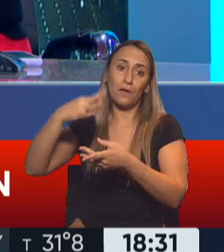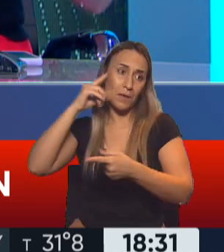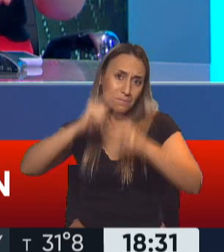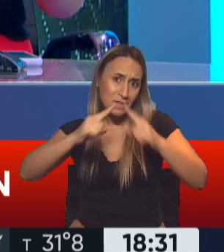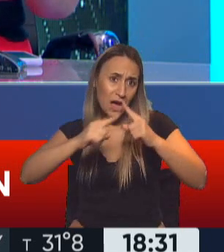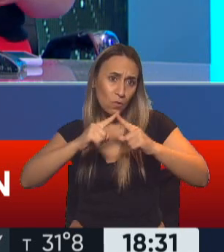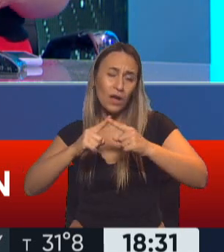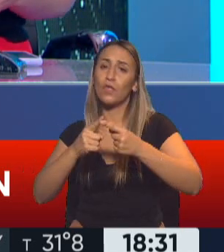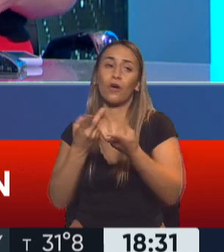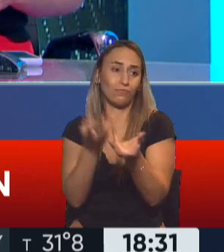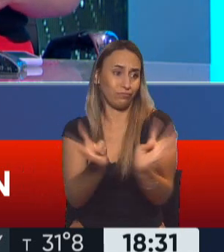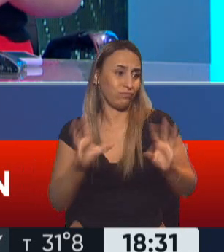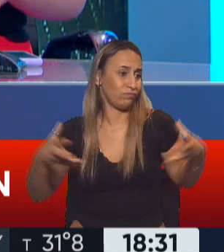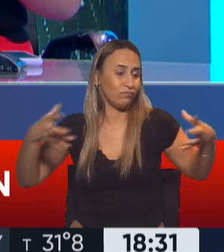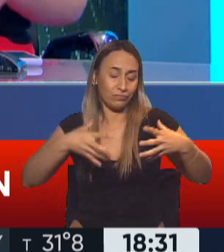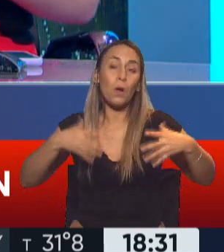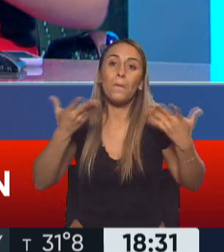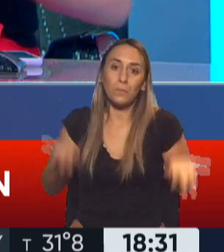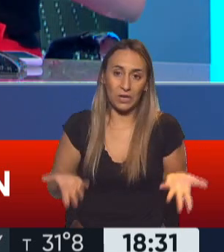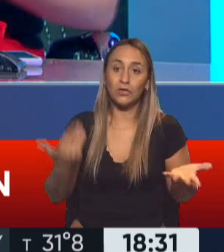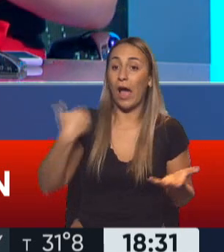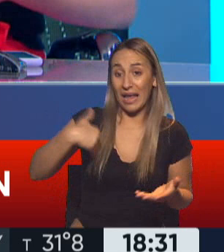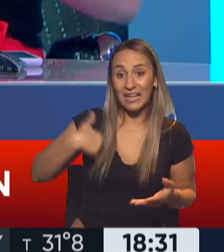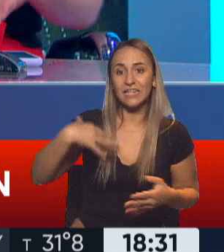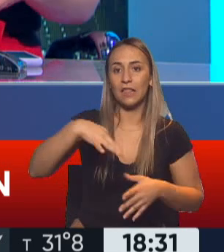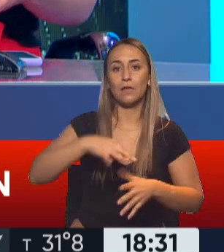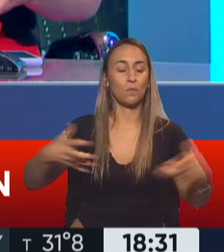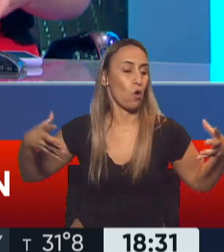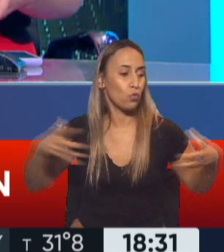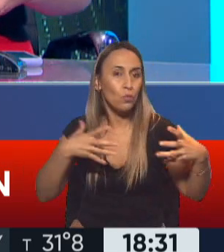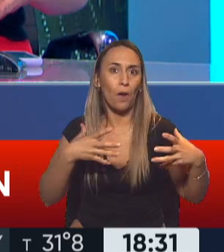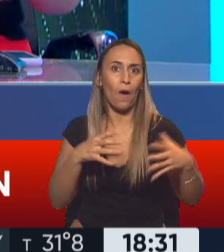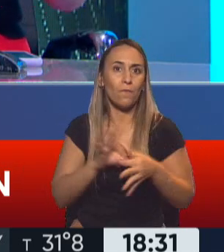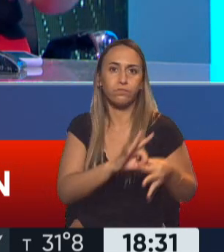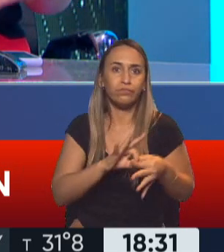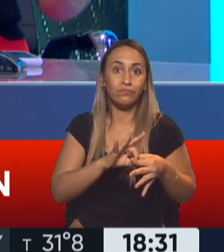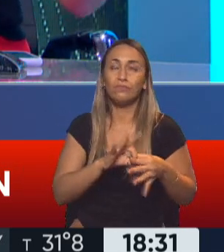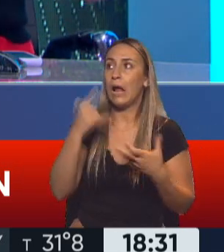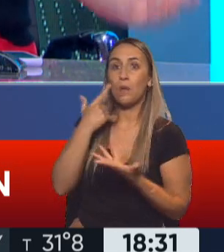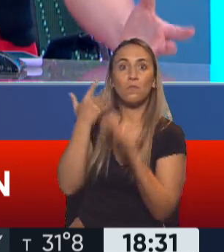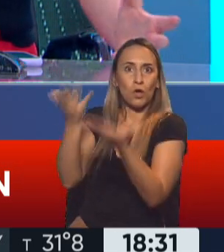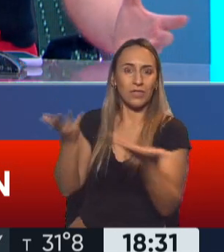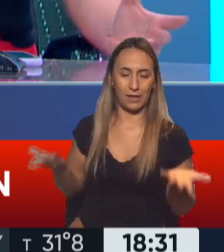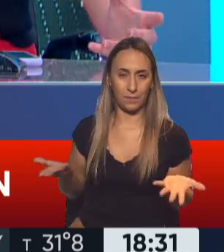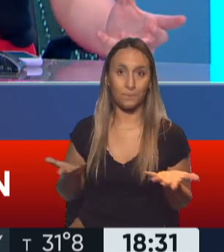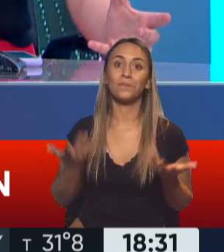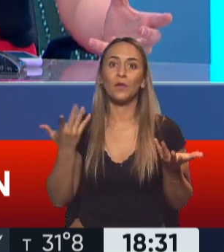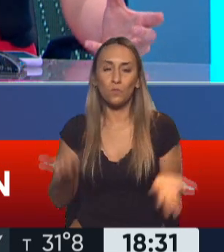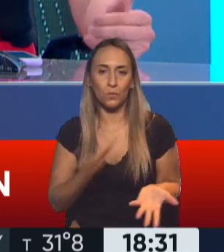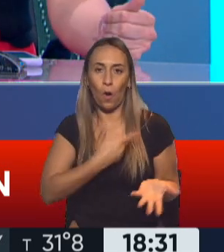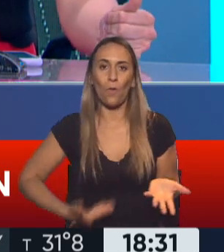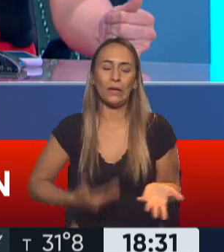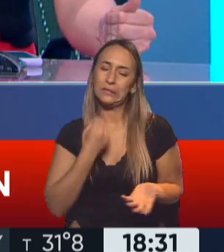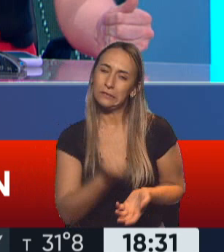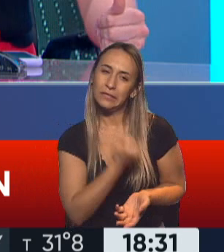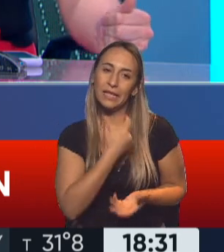Internacional y como tal la idea es que Argentina pueda pararse como bloque. Y en ese sentido lo que está buscando es consenso, no solamente político,